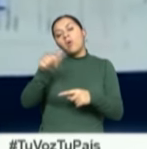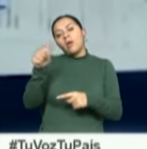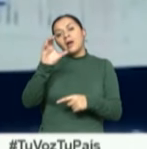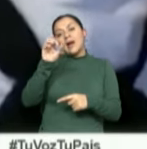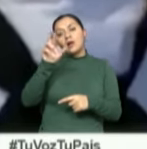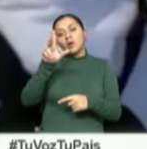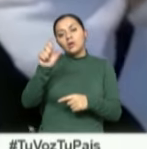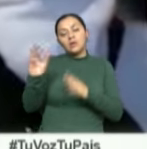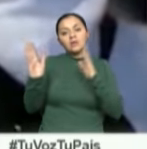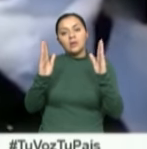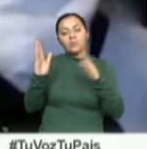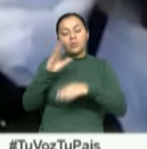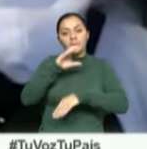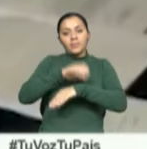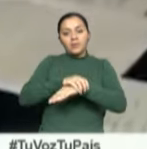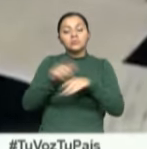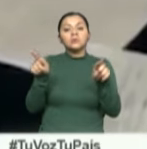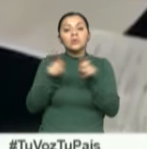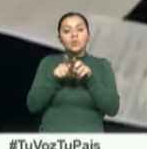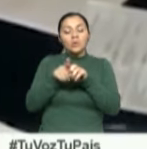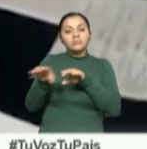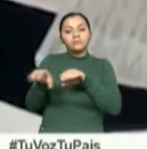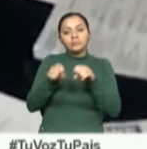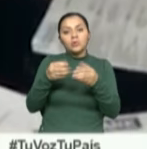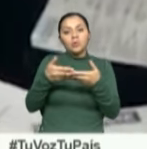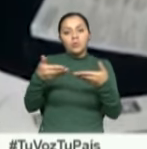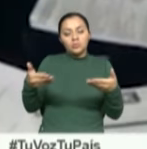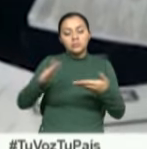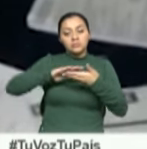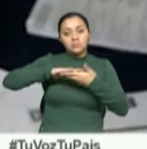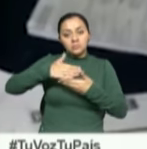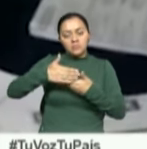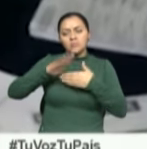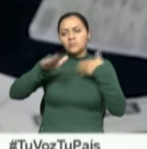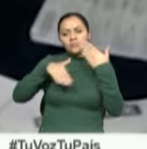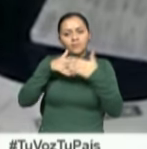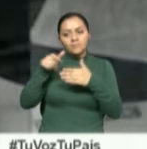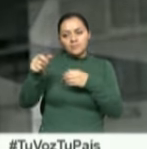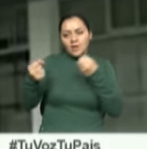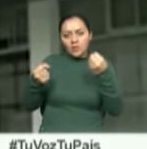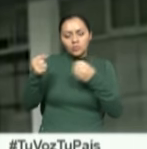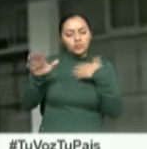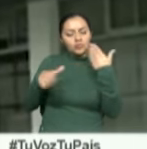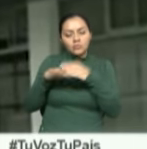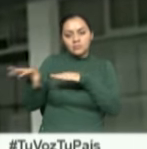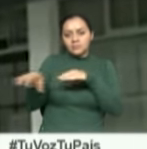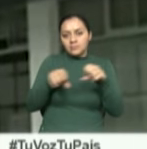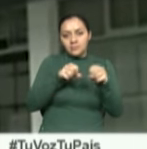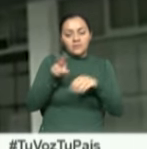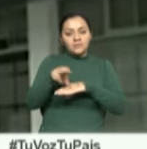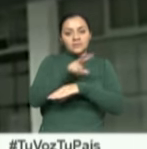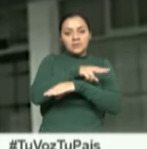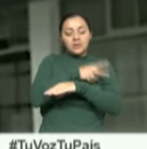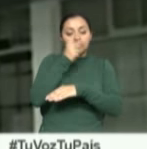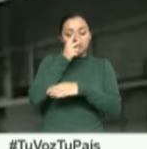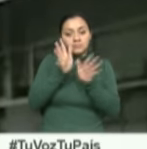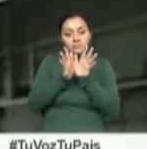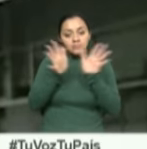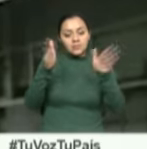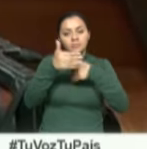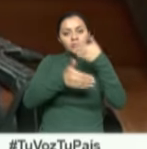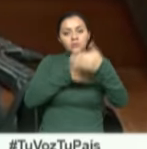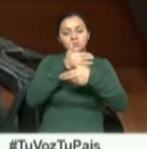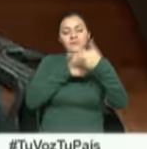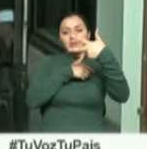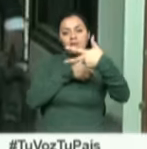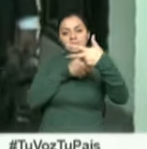prisión preventiva, así como la incautación de bienes, cuentas y empresas que administraba. La Fiscalía General investiga 3 procesos por